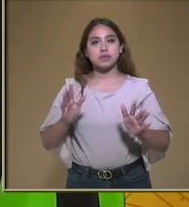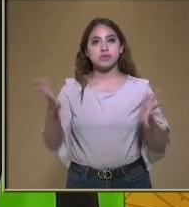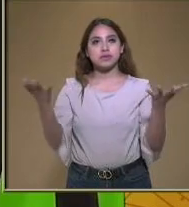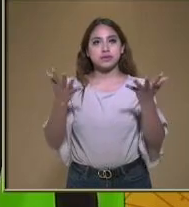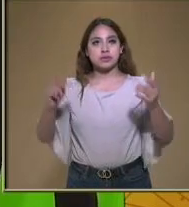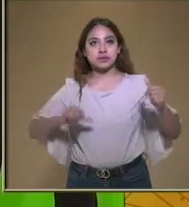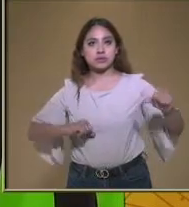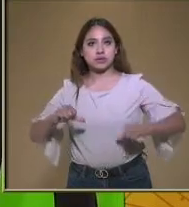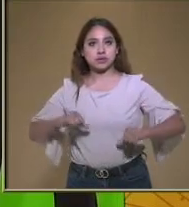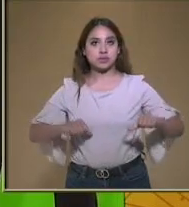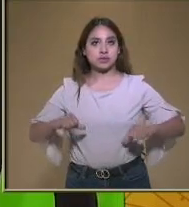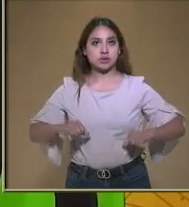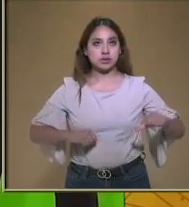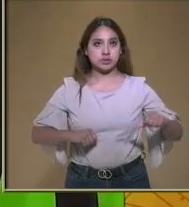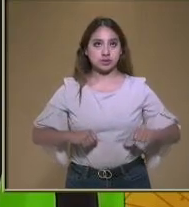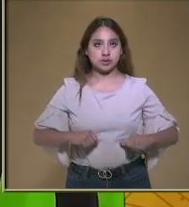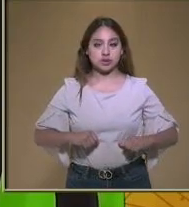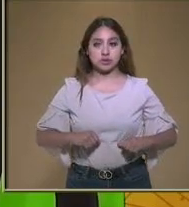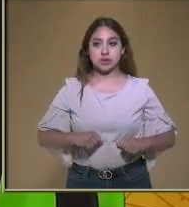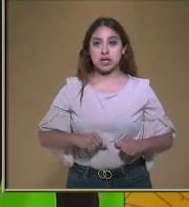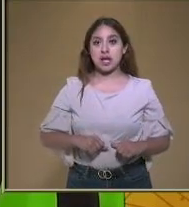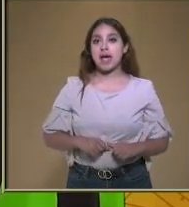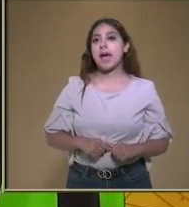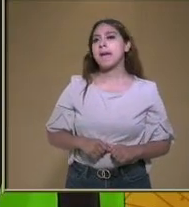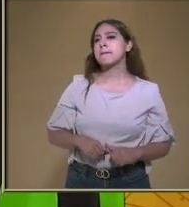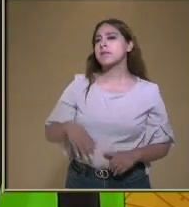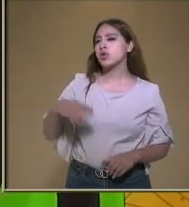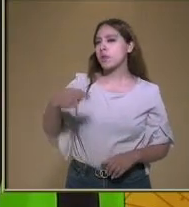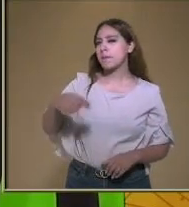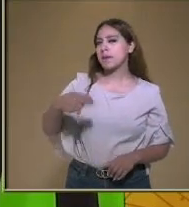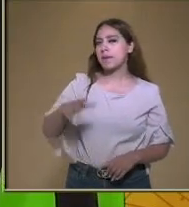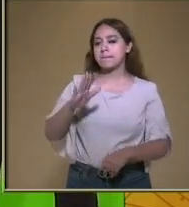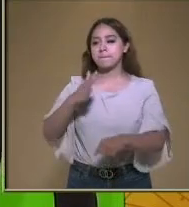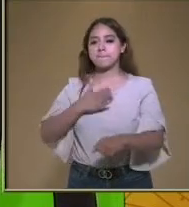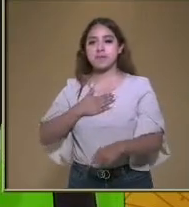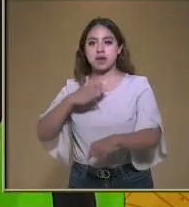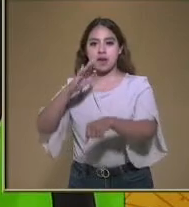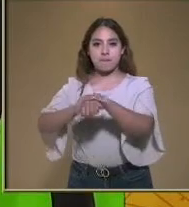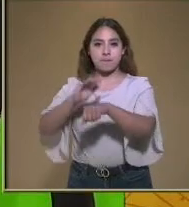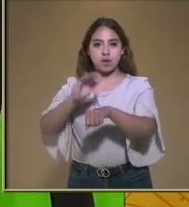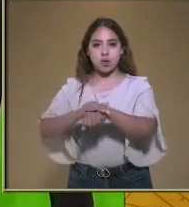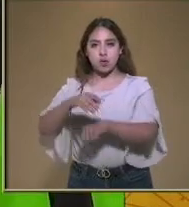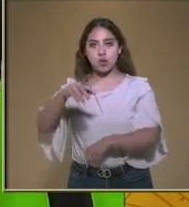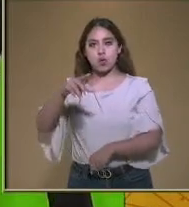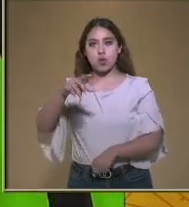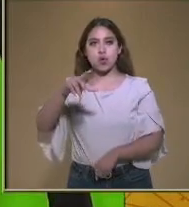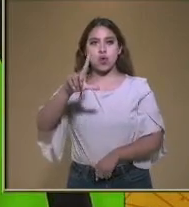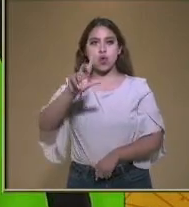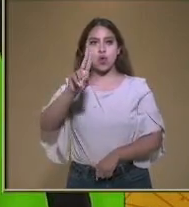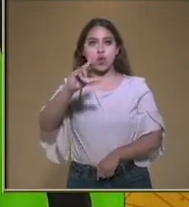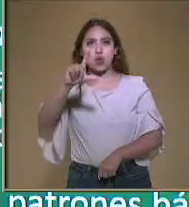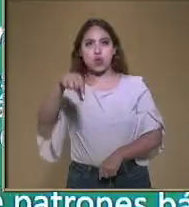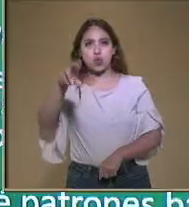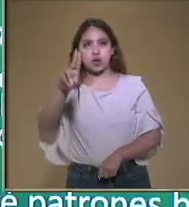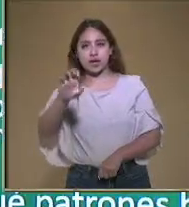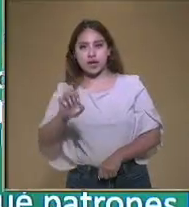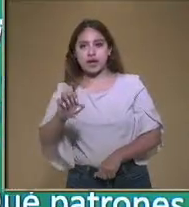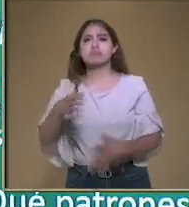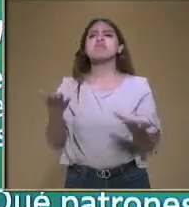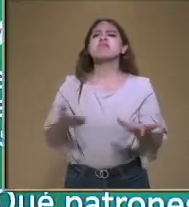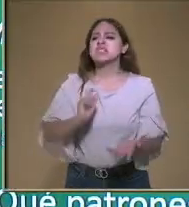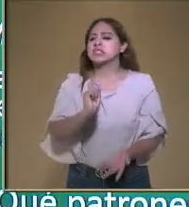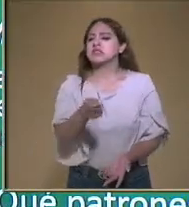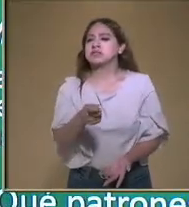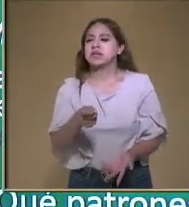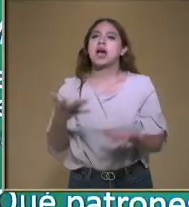que se llama Mi Amigo Luque, en la cual consiste en desplazarnos de un lugar a otro con las taparroscas,